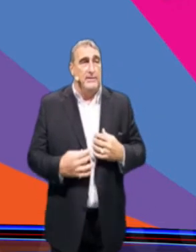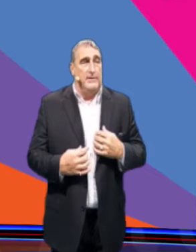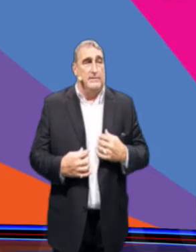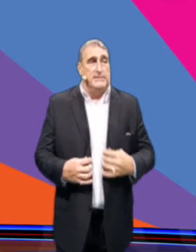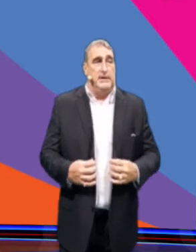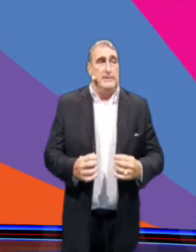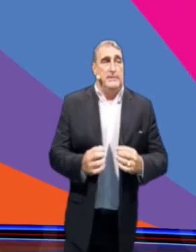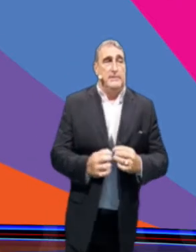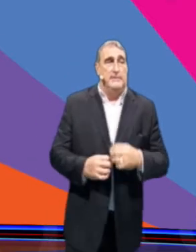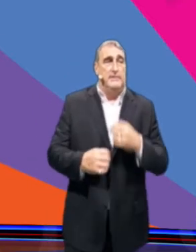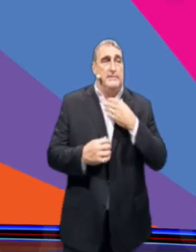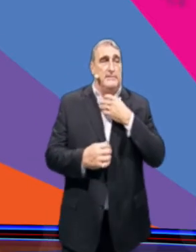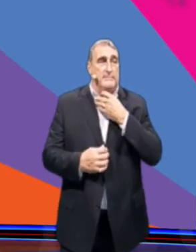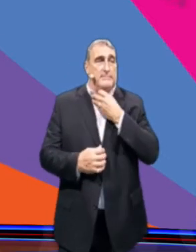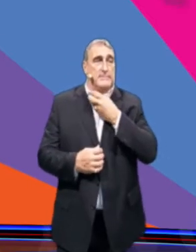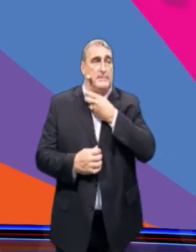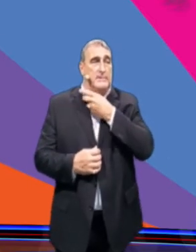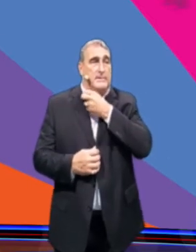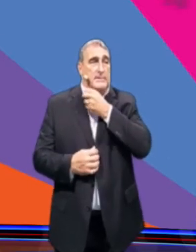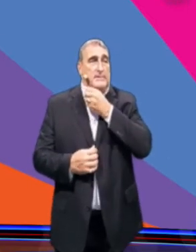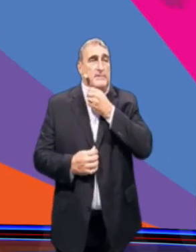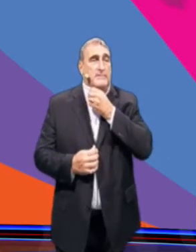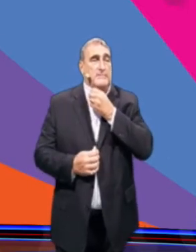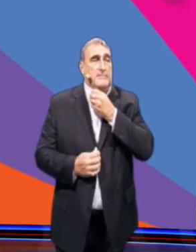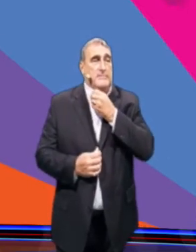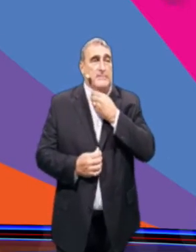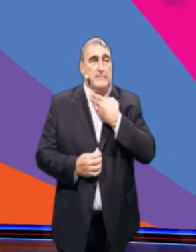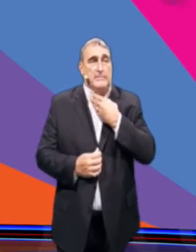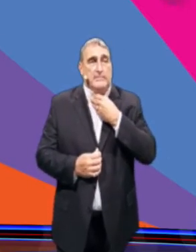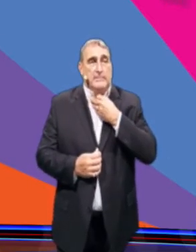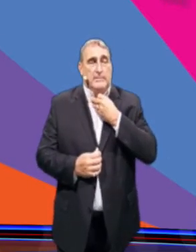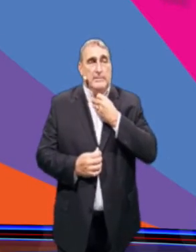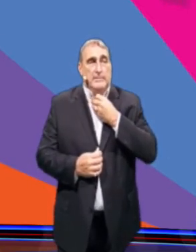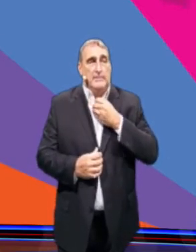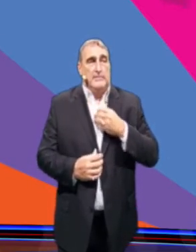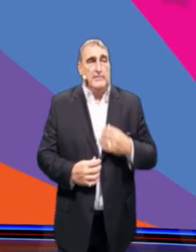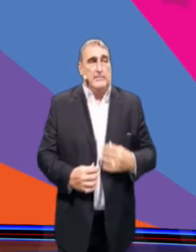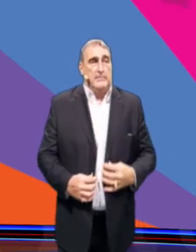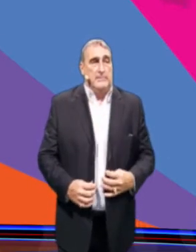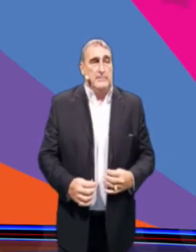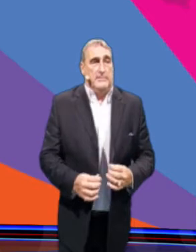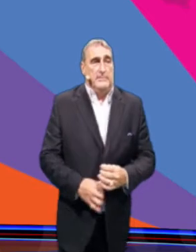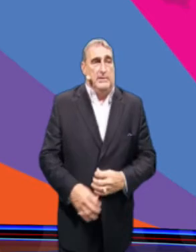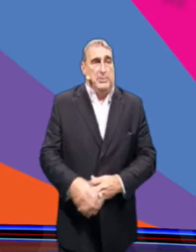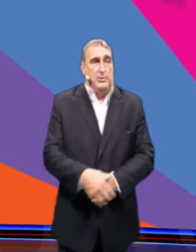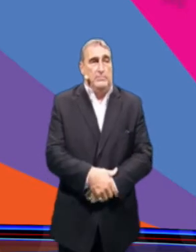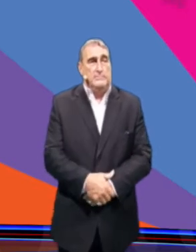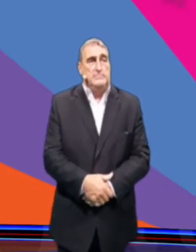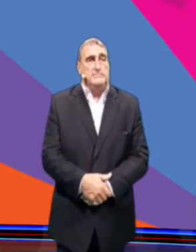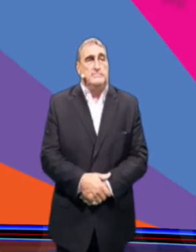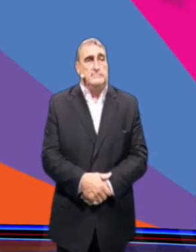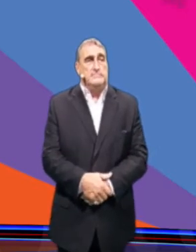Molina, Sí. dirigente del sur, amarillo, como le digo yo, Del